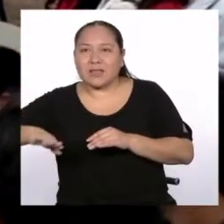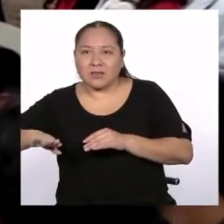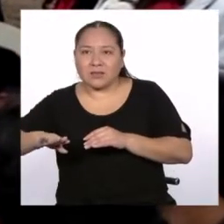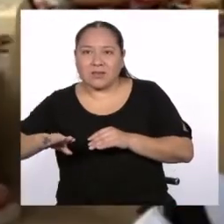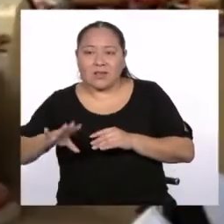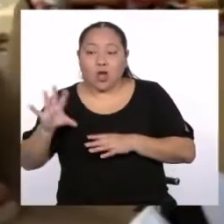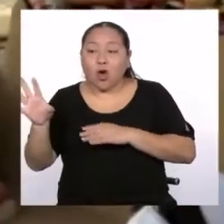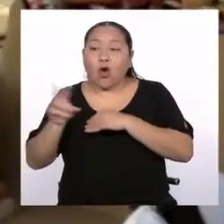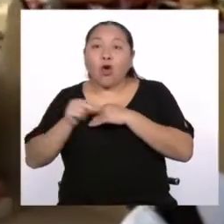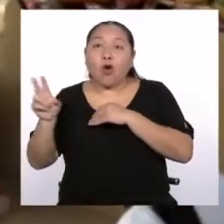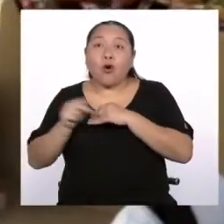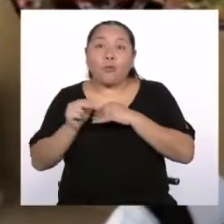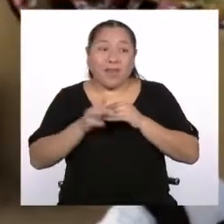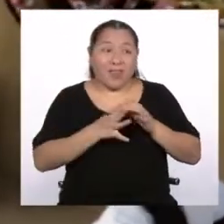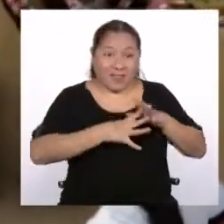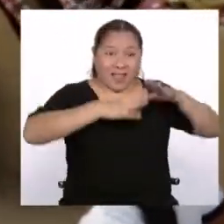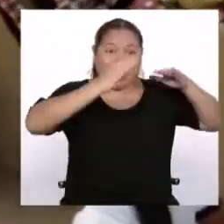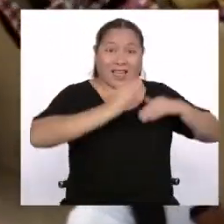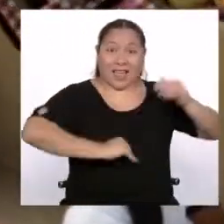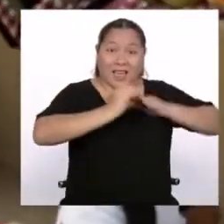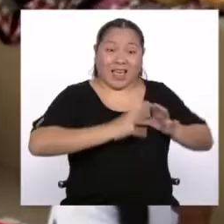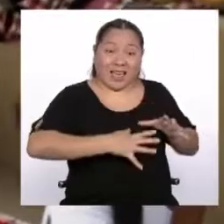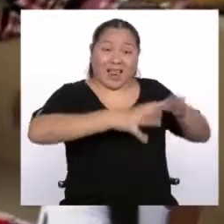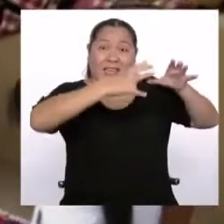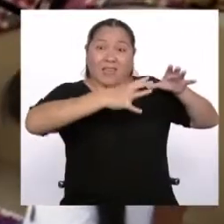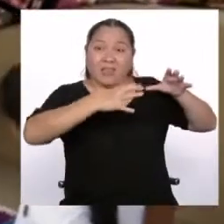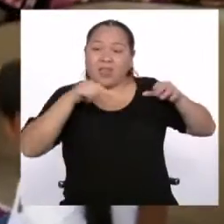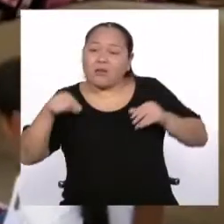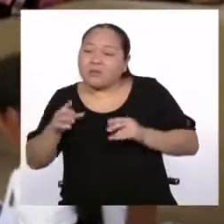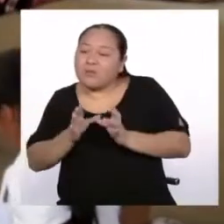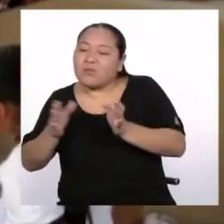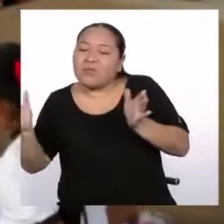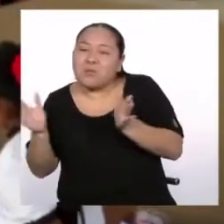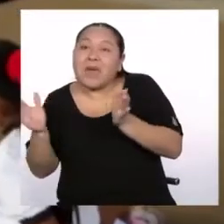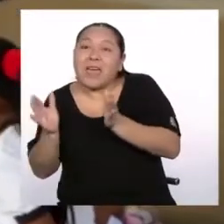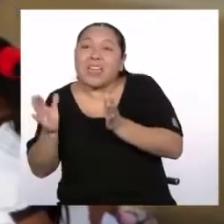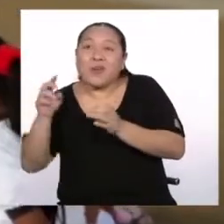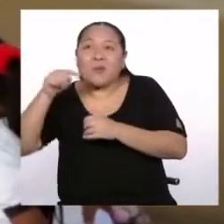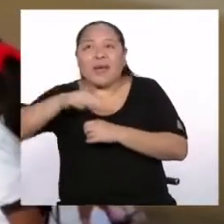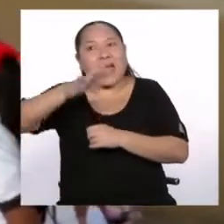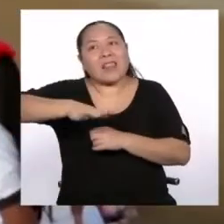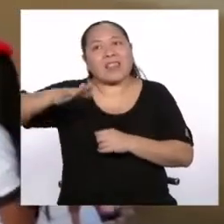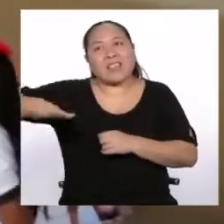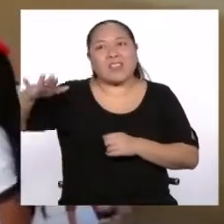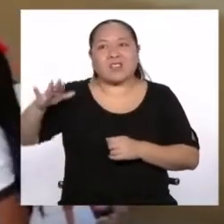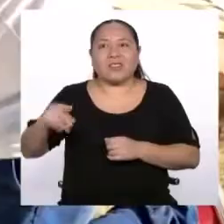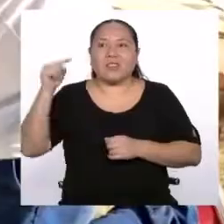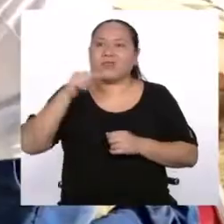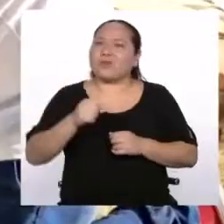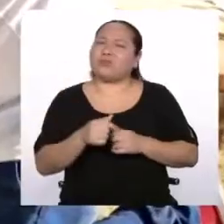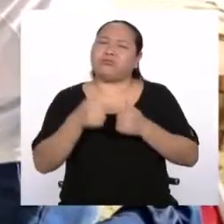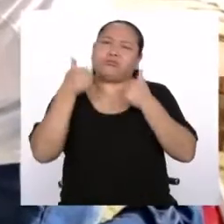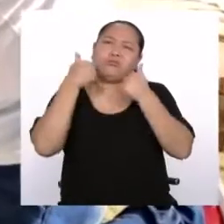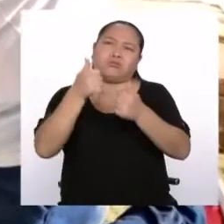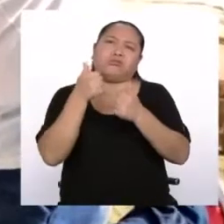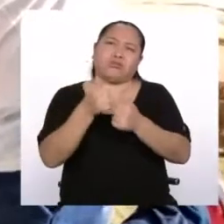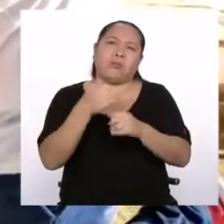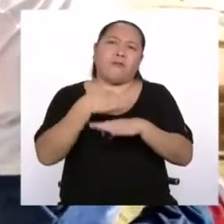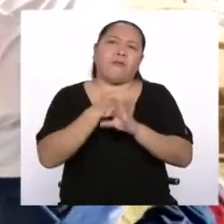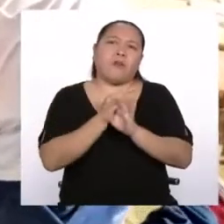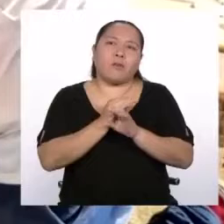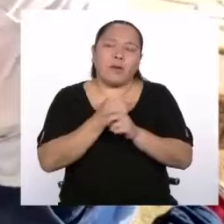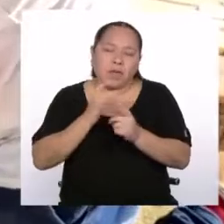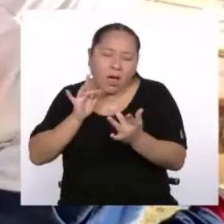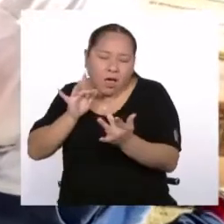con las características de la pirámide. Un espacio lúdico, educativo, una estupenda manera de acercar a los más